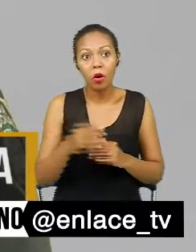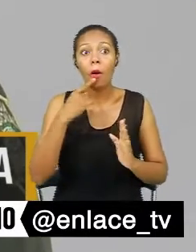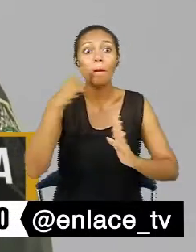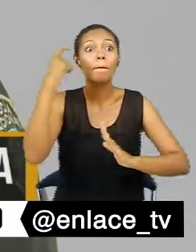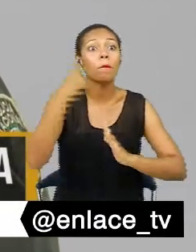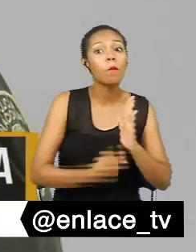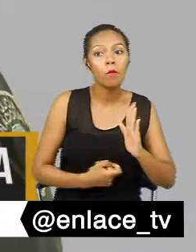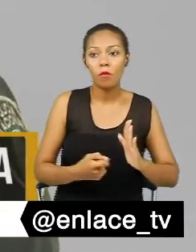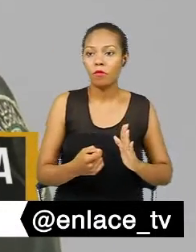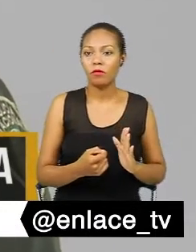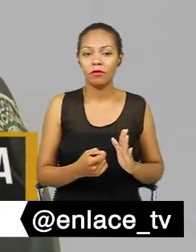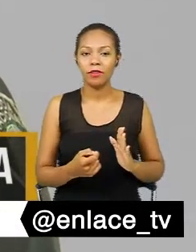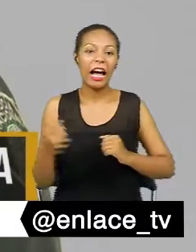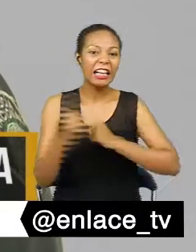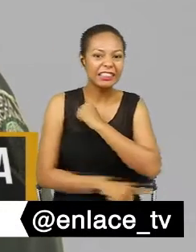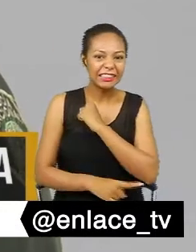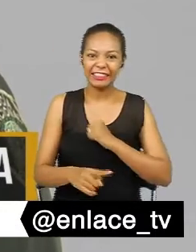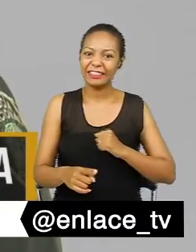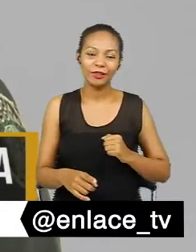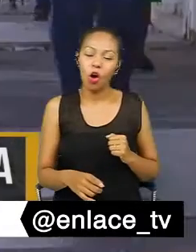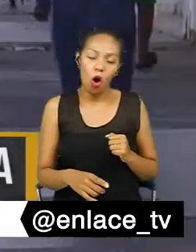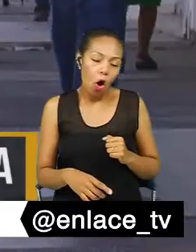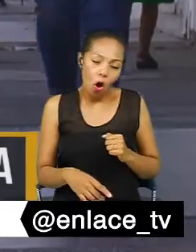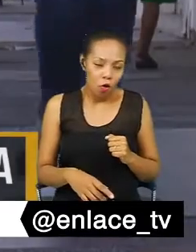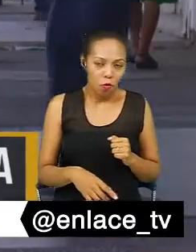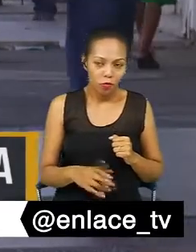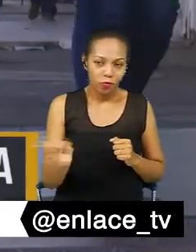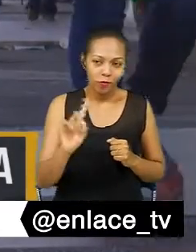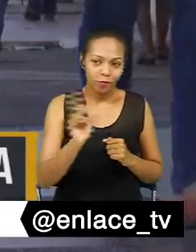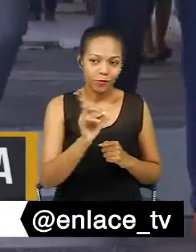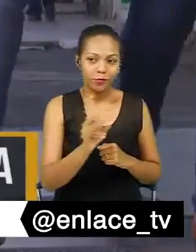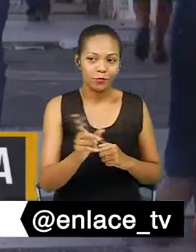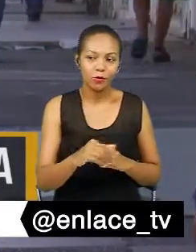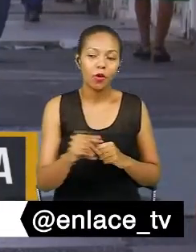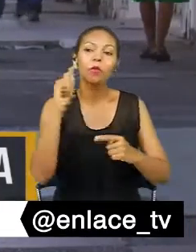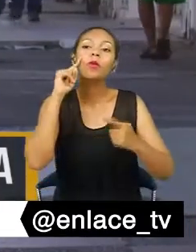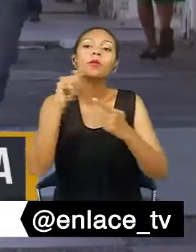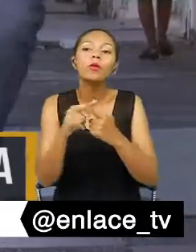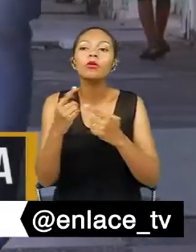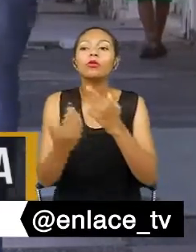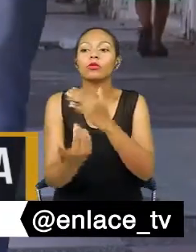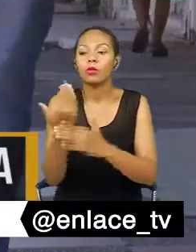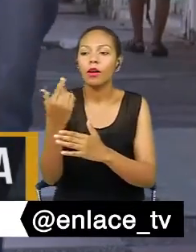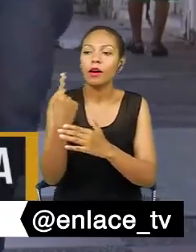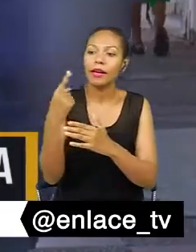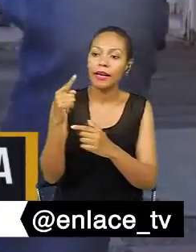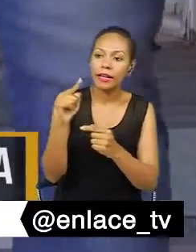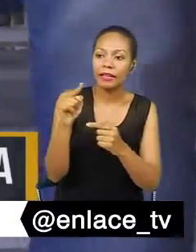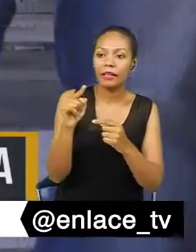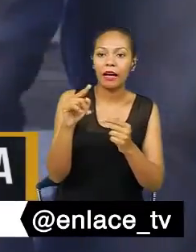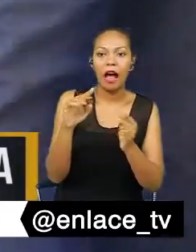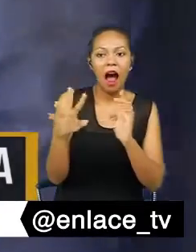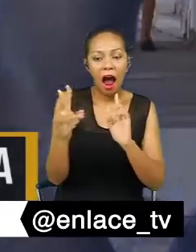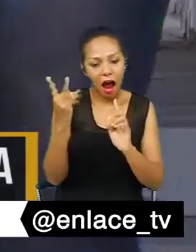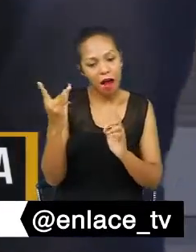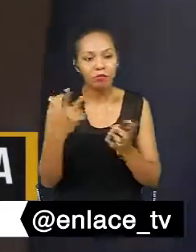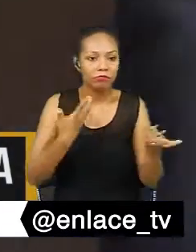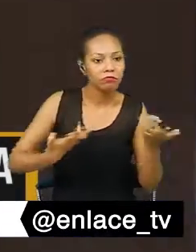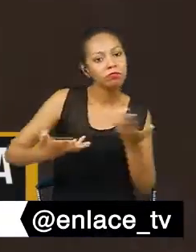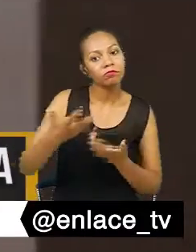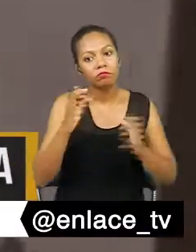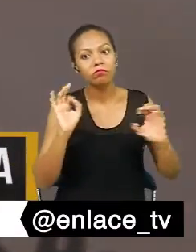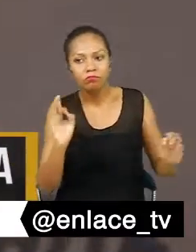medidas correctivas, como te decía, y lo que buscan es salvaguardar los comportamientos contrarios a la convivencia ciudadana.